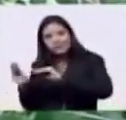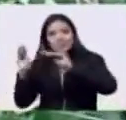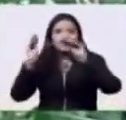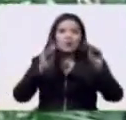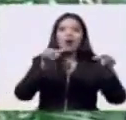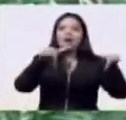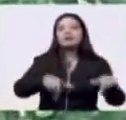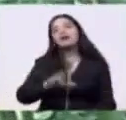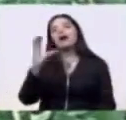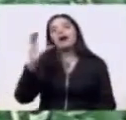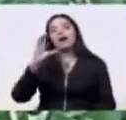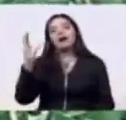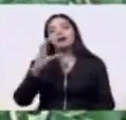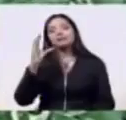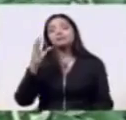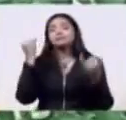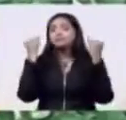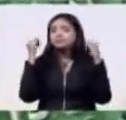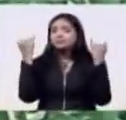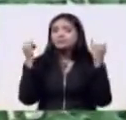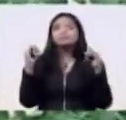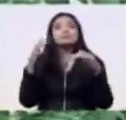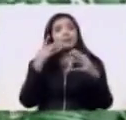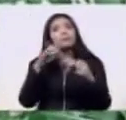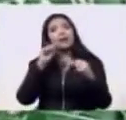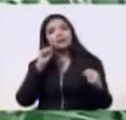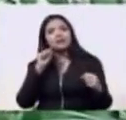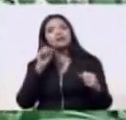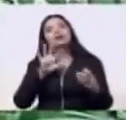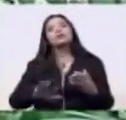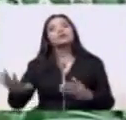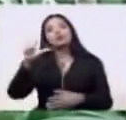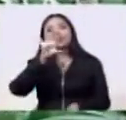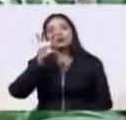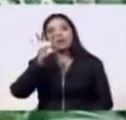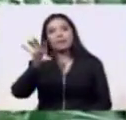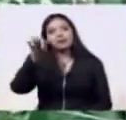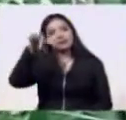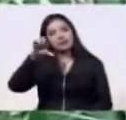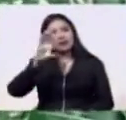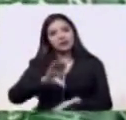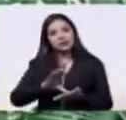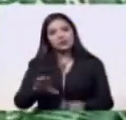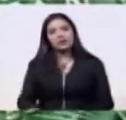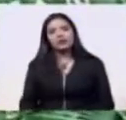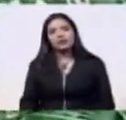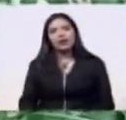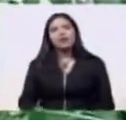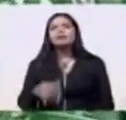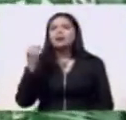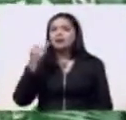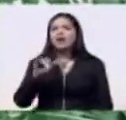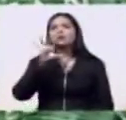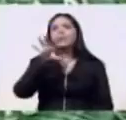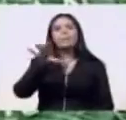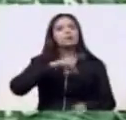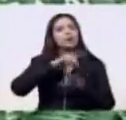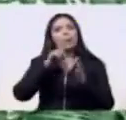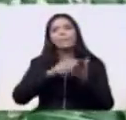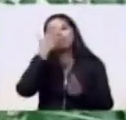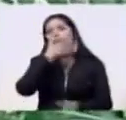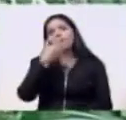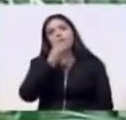para celebrar, para entendernos desde una patria entera aquí en la ciudad. Nos entendemos una patria entera bonita, una patria